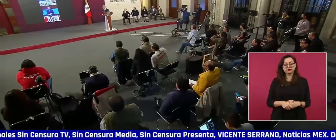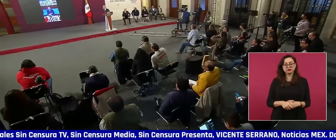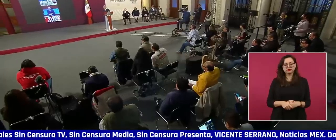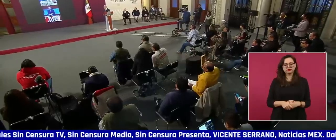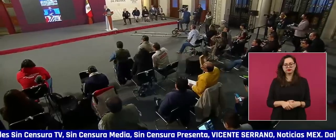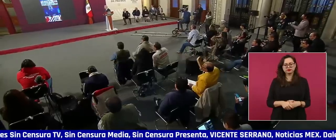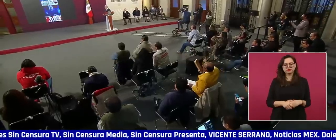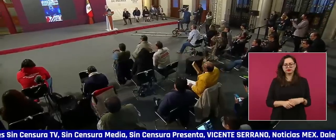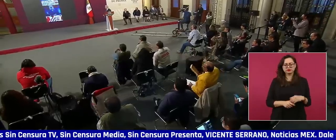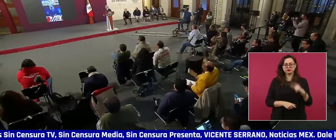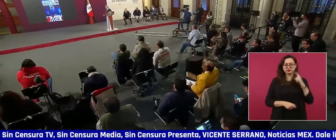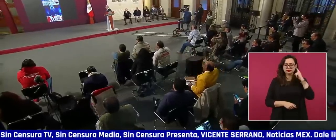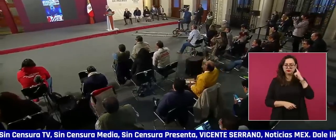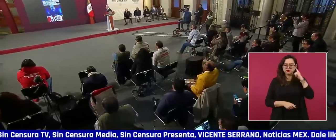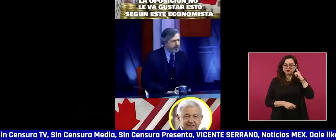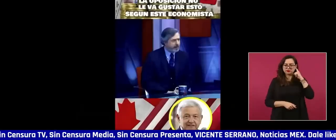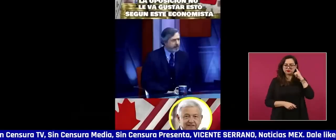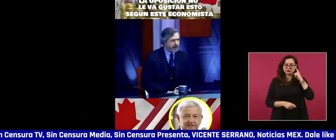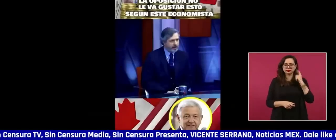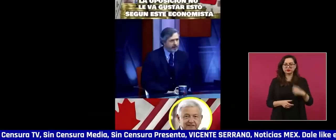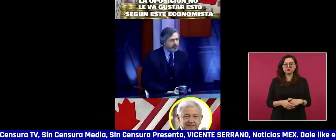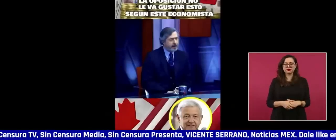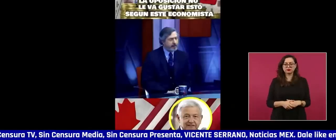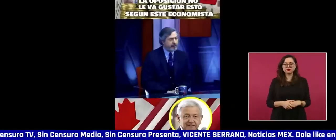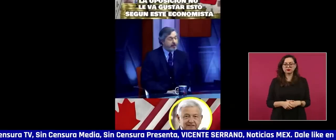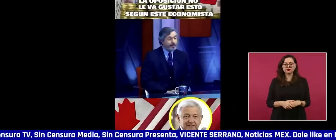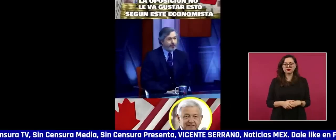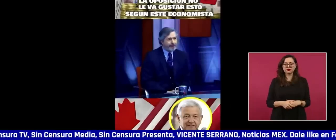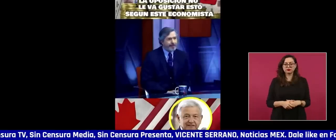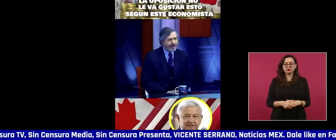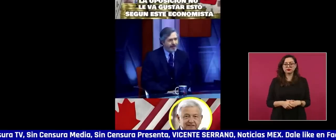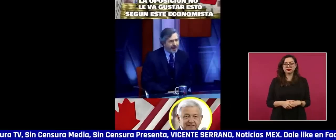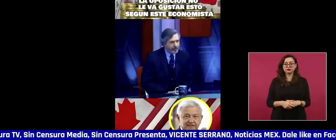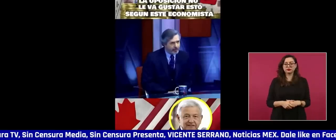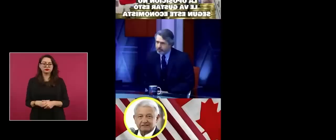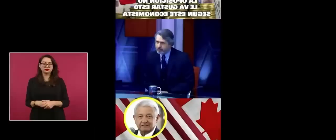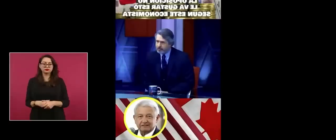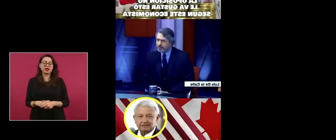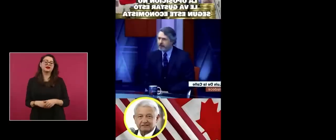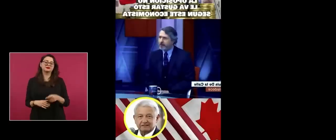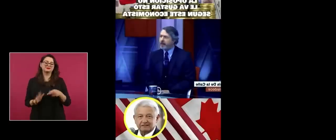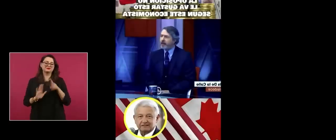un conjunto de riesgos importantes que hay que tomar en cuenta y que hay que, desde el punto de vista mexicano,